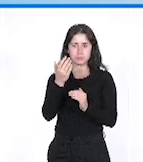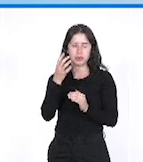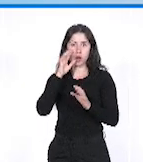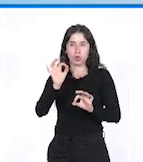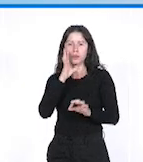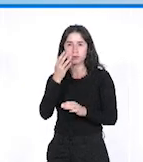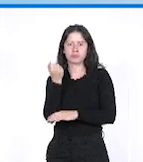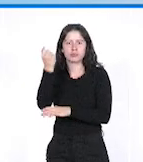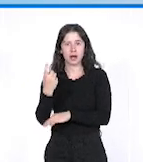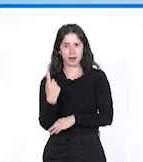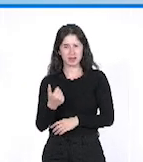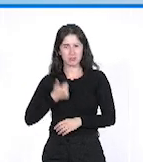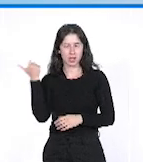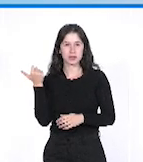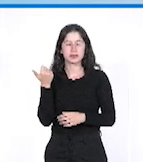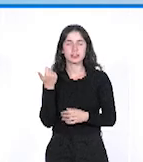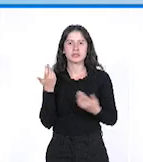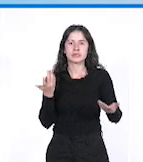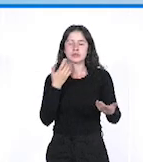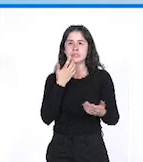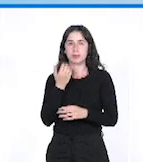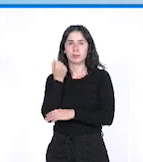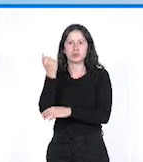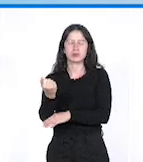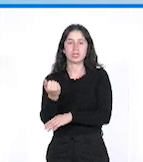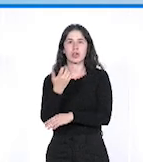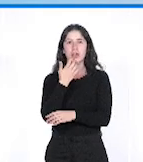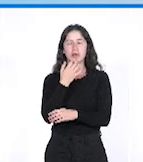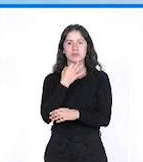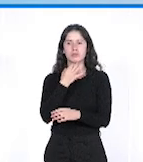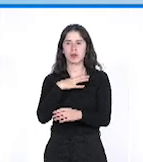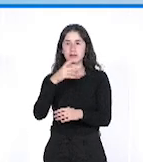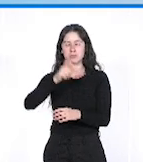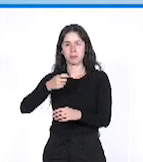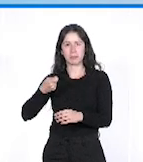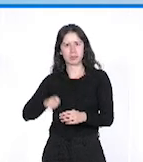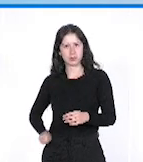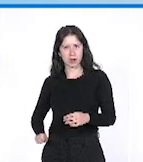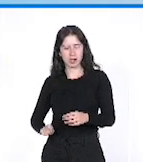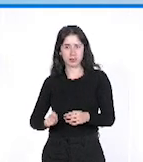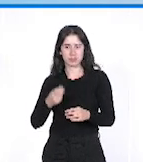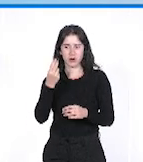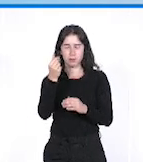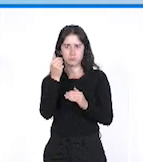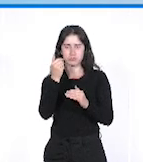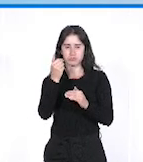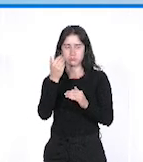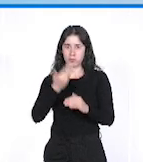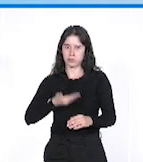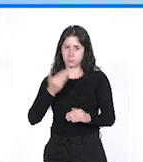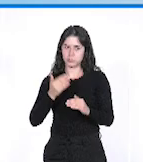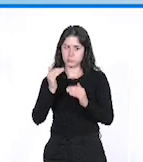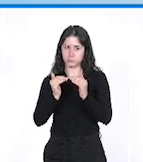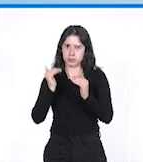entonces en ese más apoyo como el como la variable de personal es lo que más pesa en el coste Obviamente